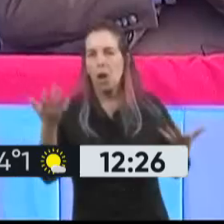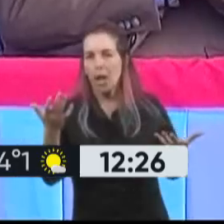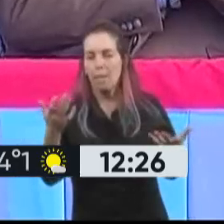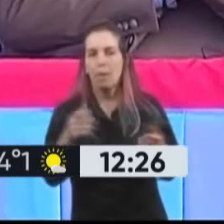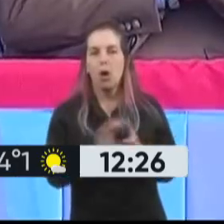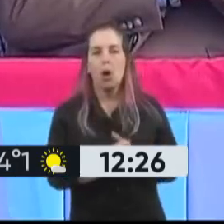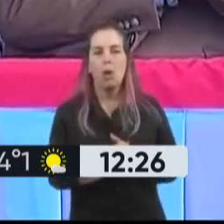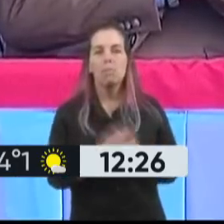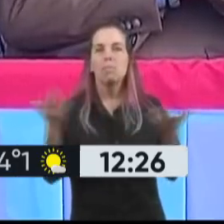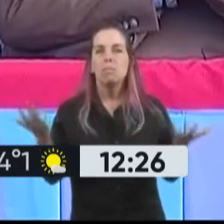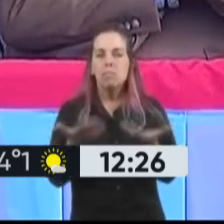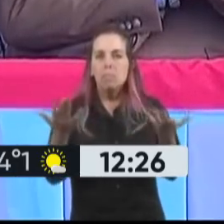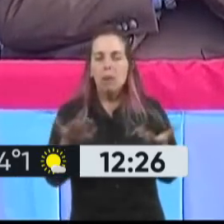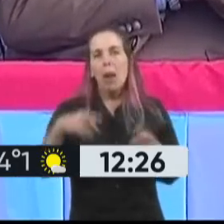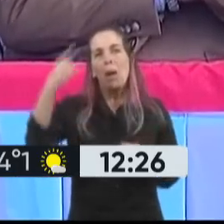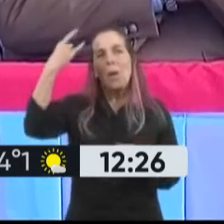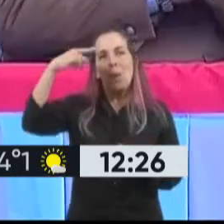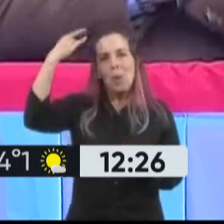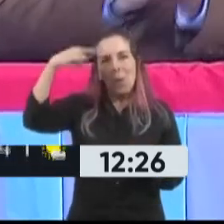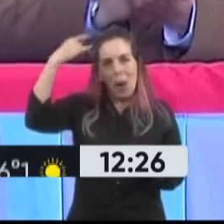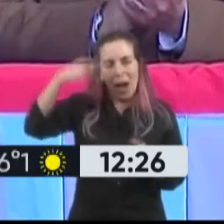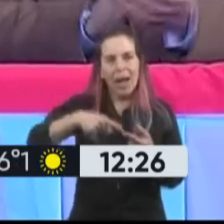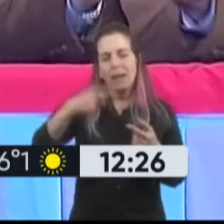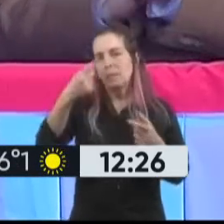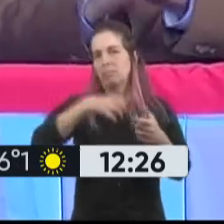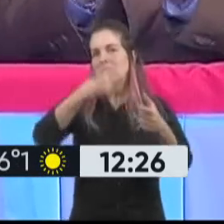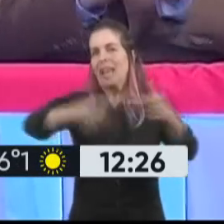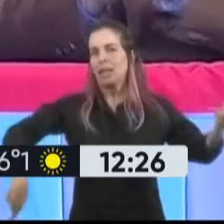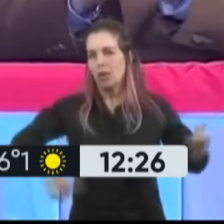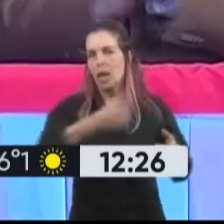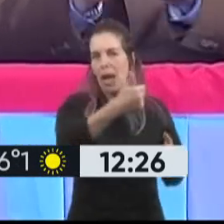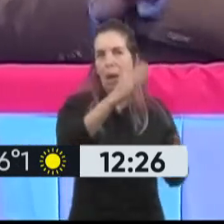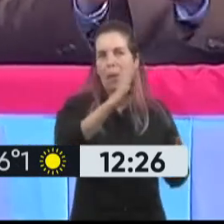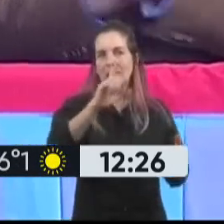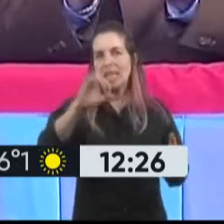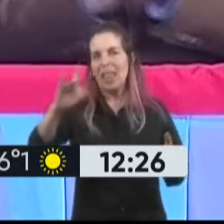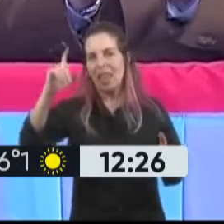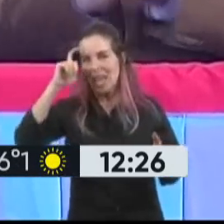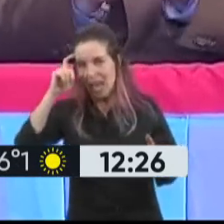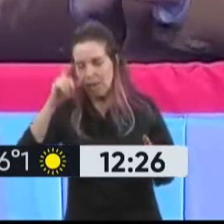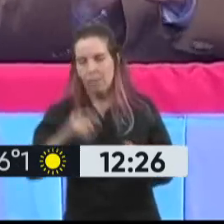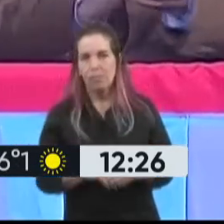las DEX a las vacas de las categorías A, B, C, D y E.